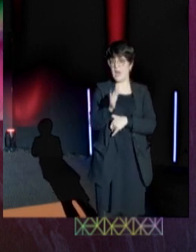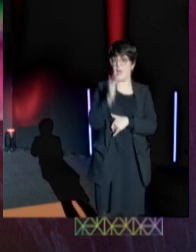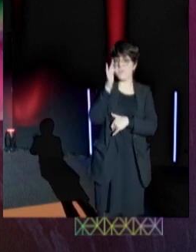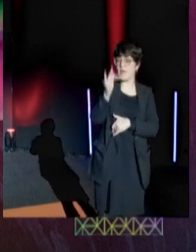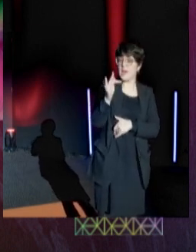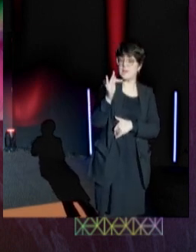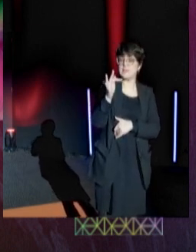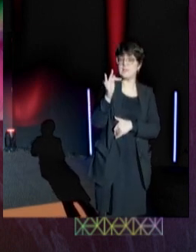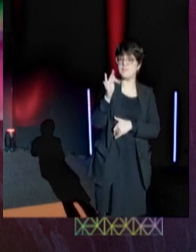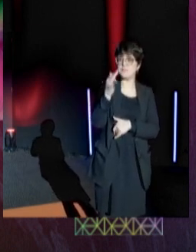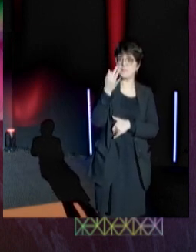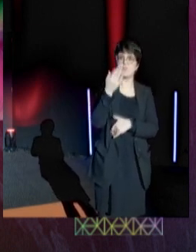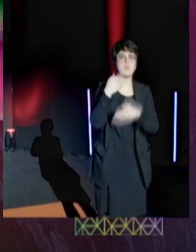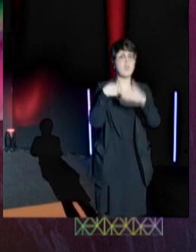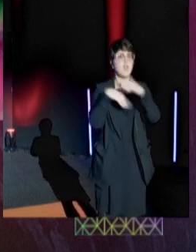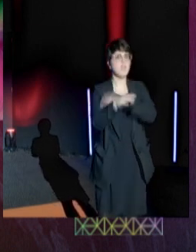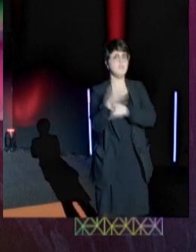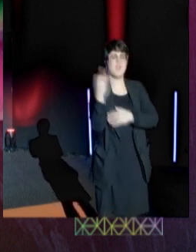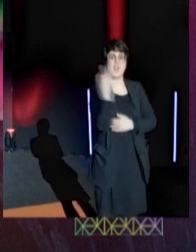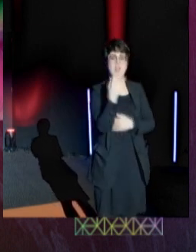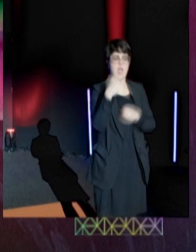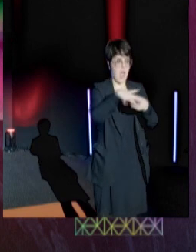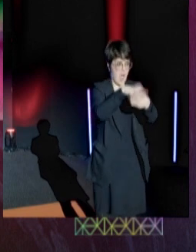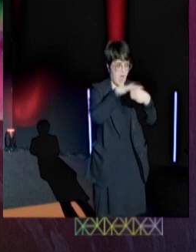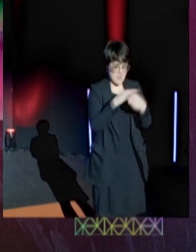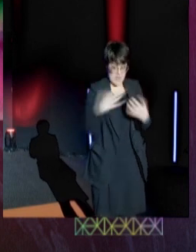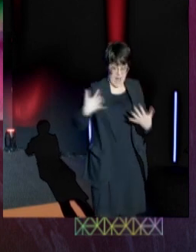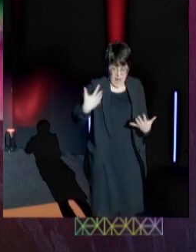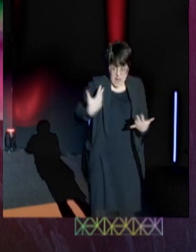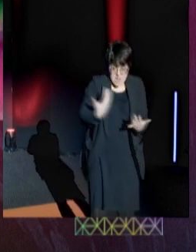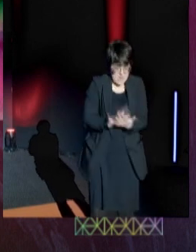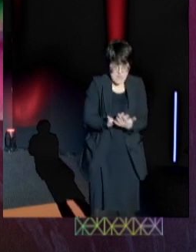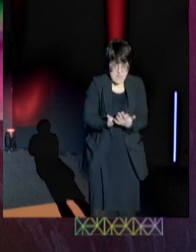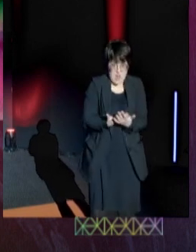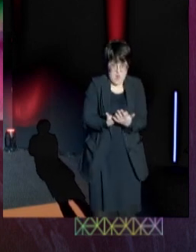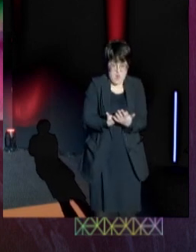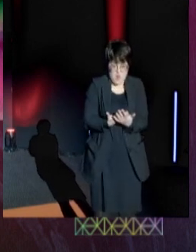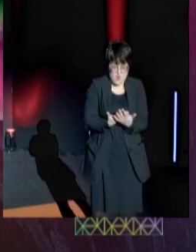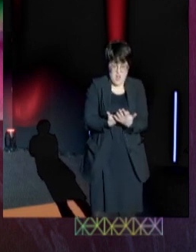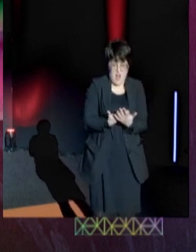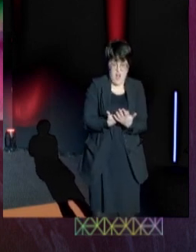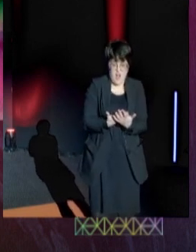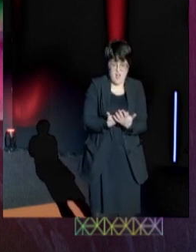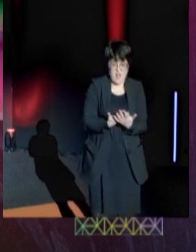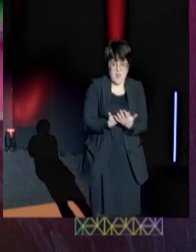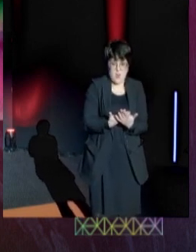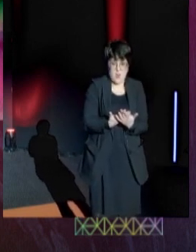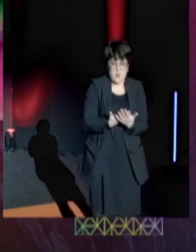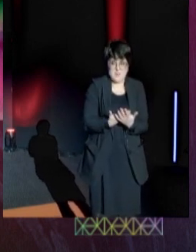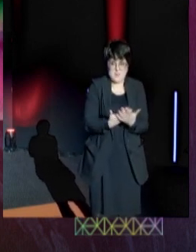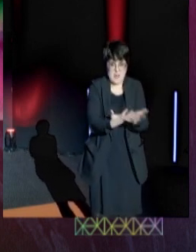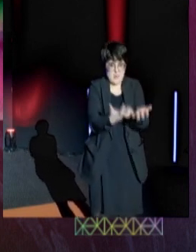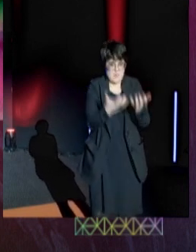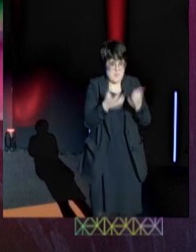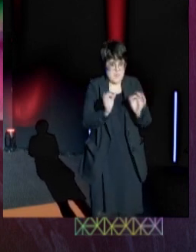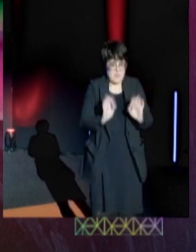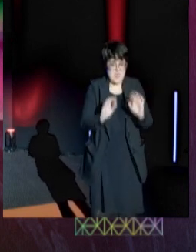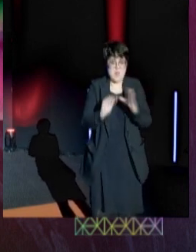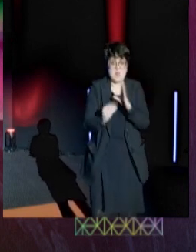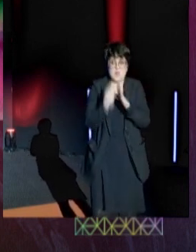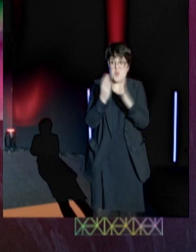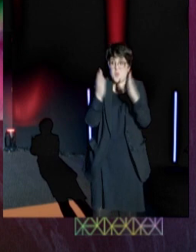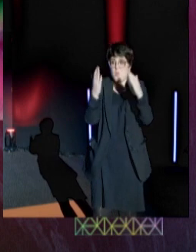además accediendo a un ámbito que hasta ahora no no ha tenido en la historia apenas ganancias de productividad que